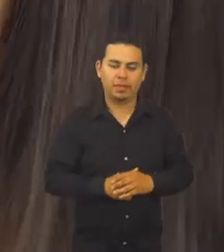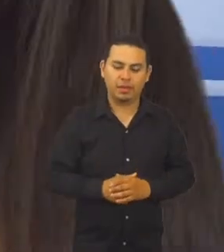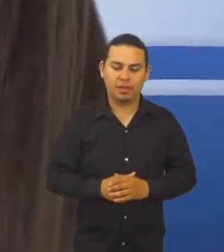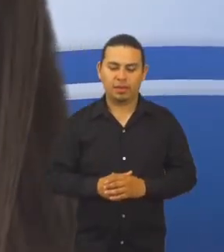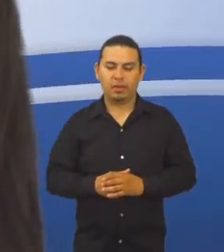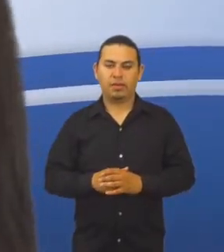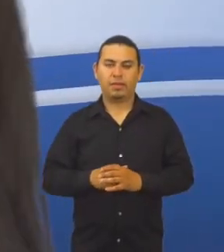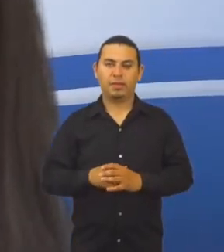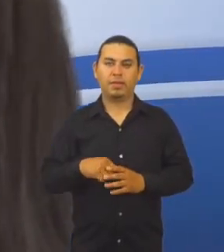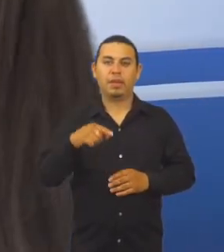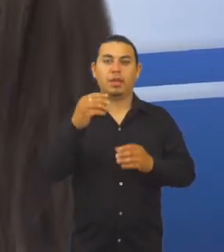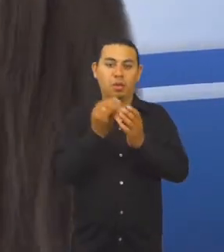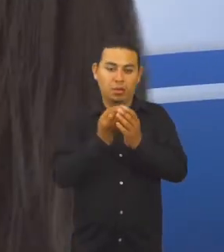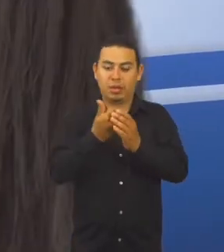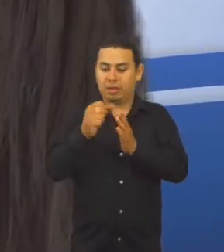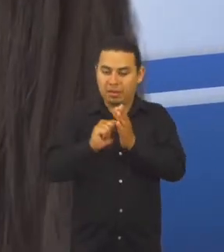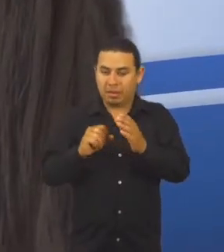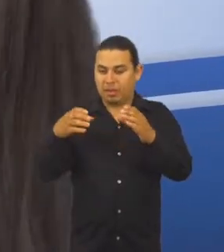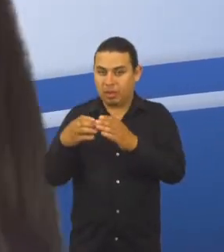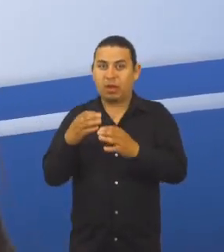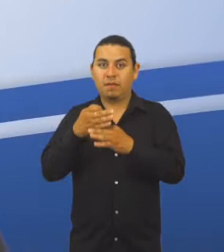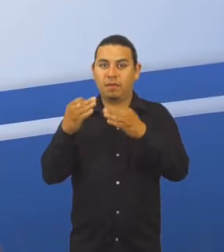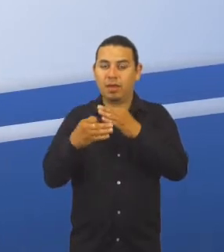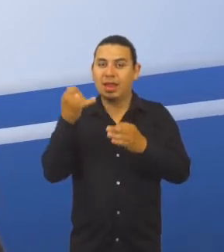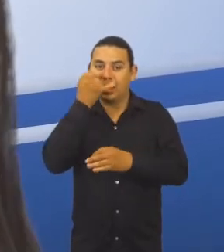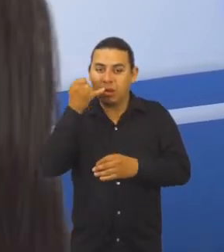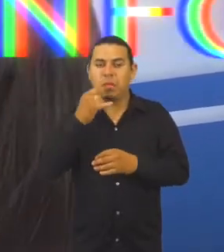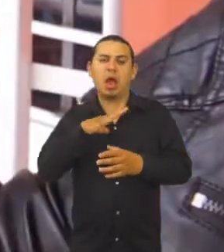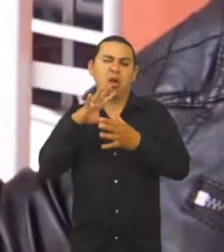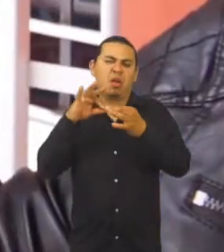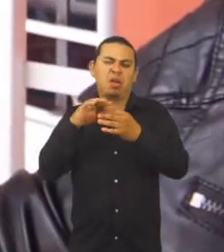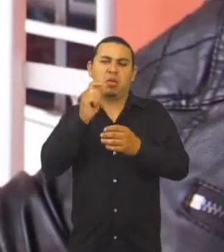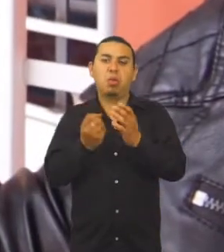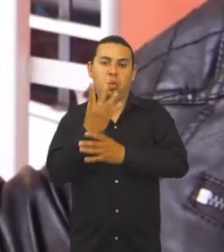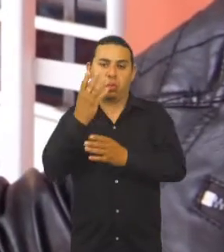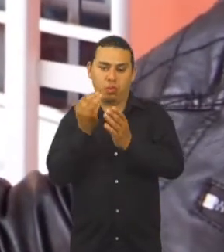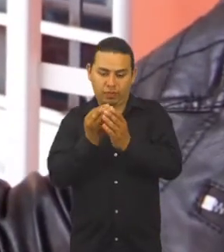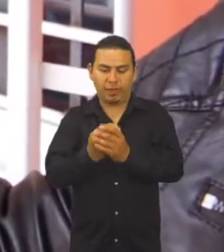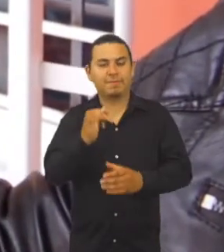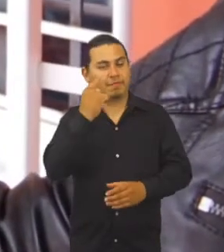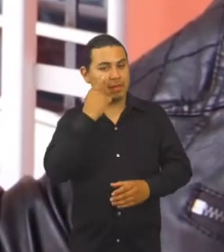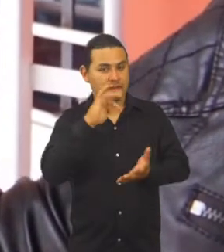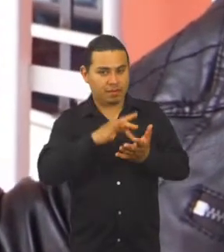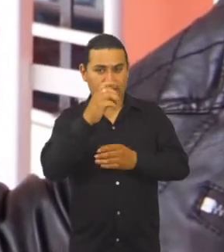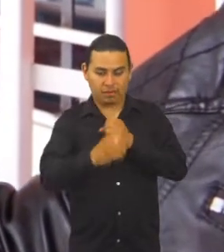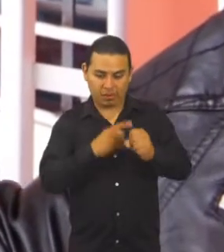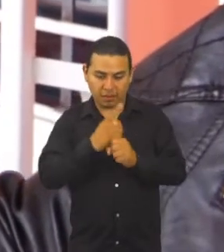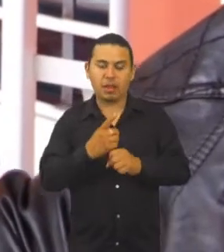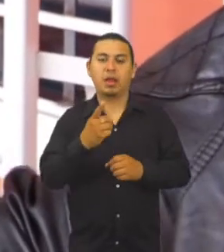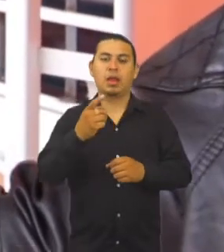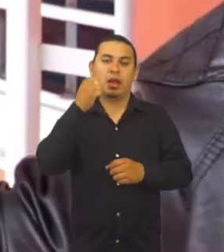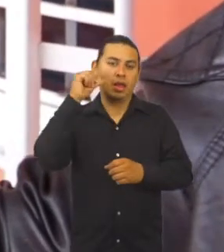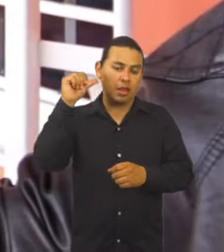digan, cursos intersemestrales que imparte la Facultad de Idiomas en sus 3 sedes. Sí, muchas gracias por la oportunidad. El día de